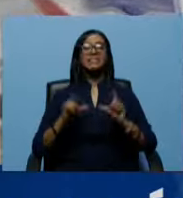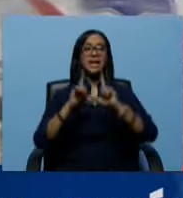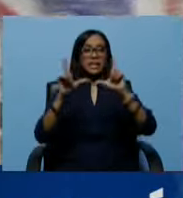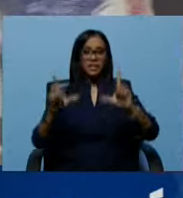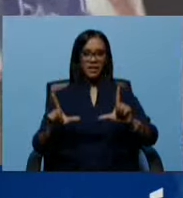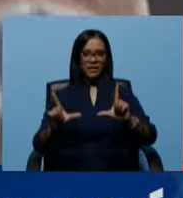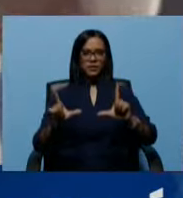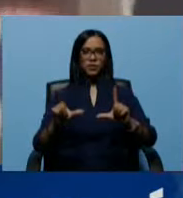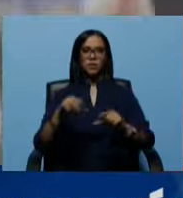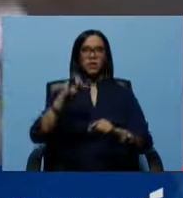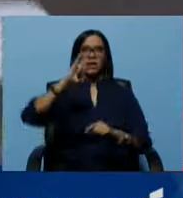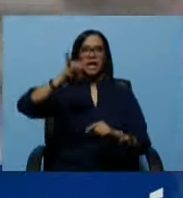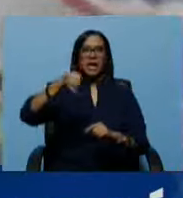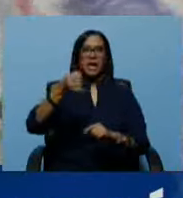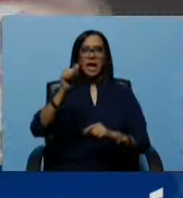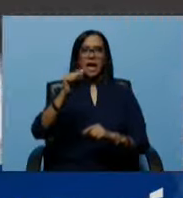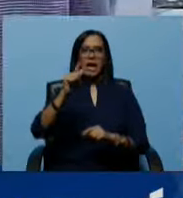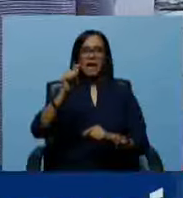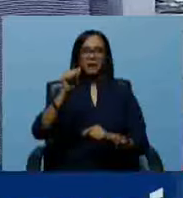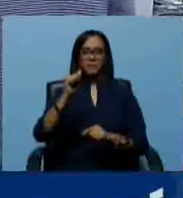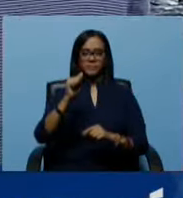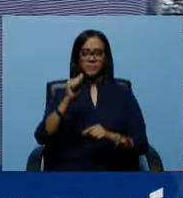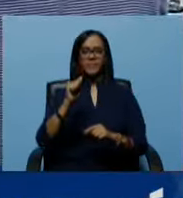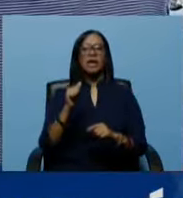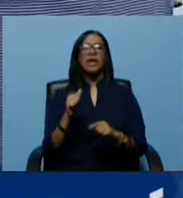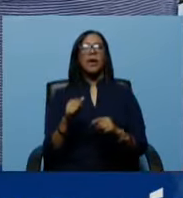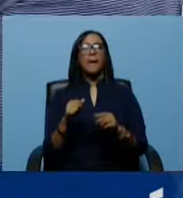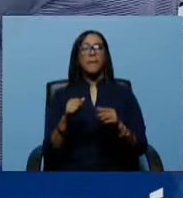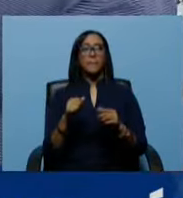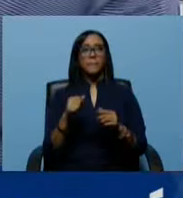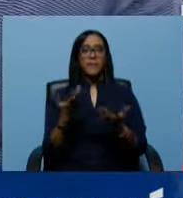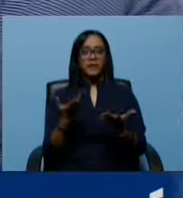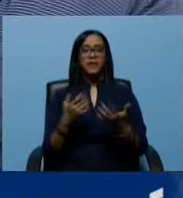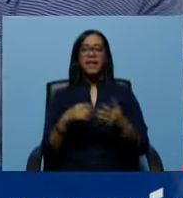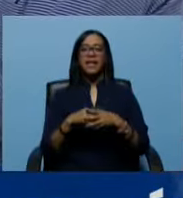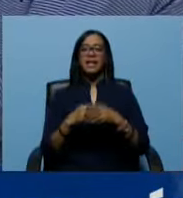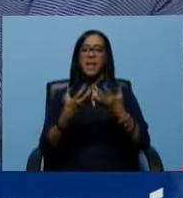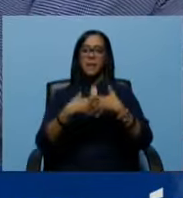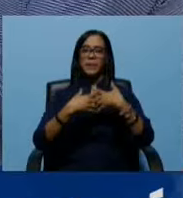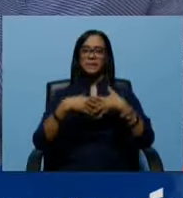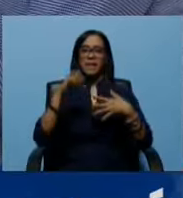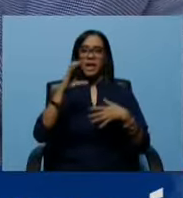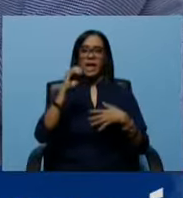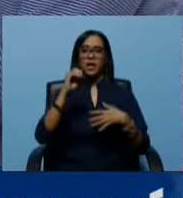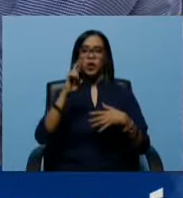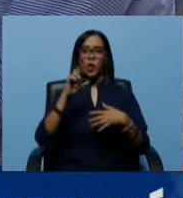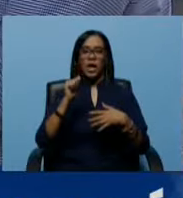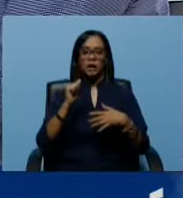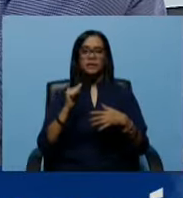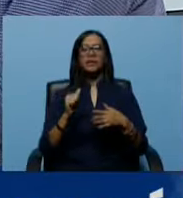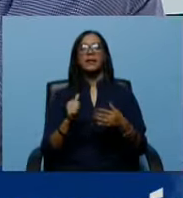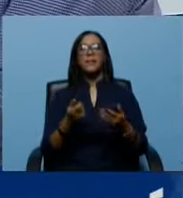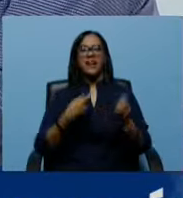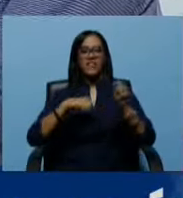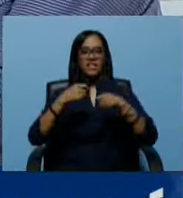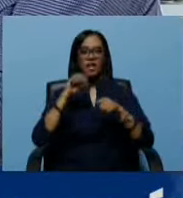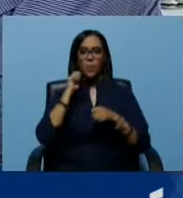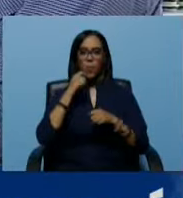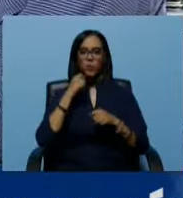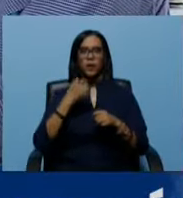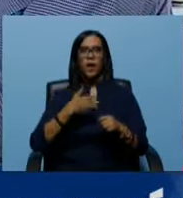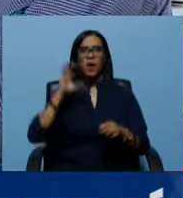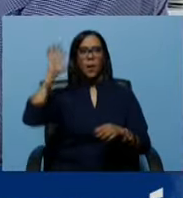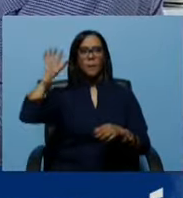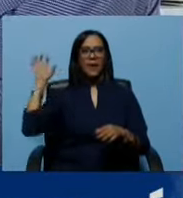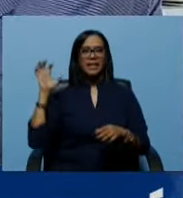certificación Halal para a través del Consorcio La Roca para llevar pollo, exportar pollo para los países